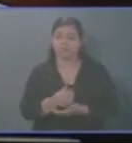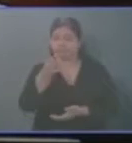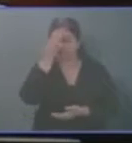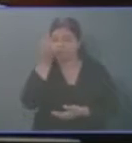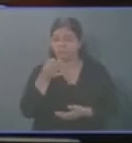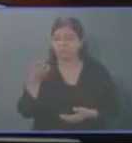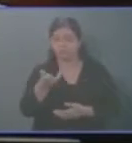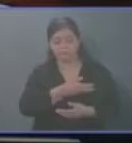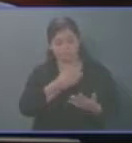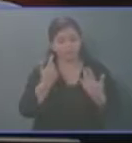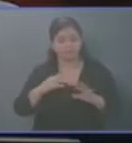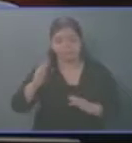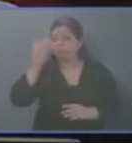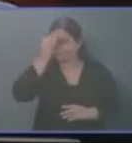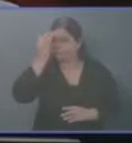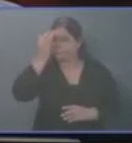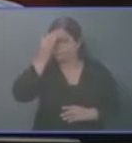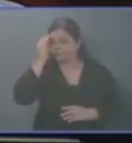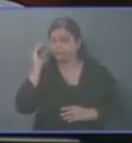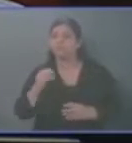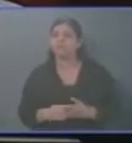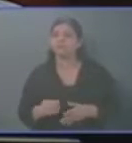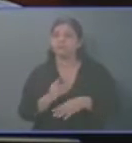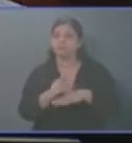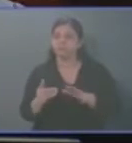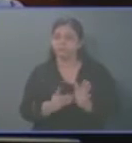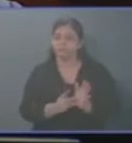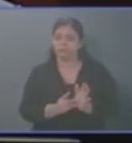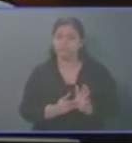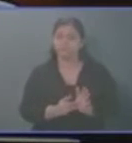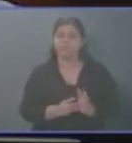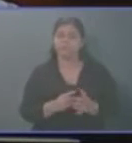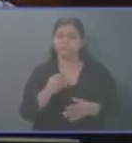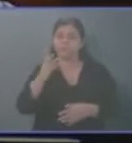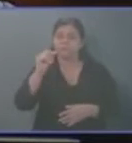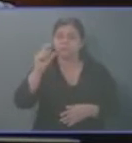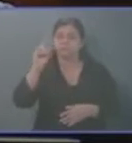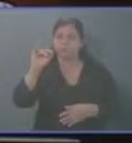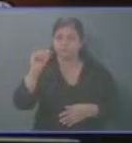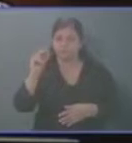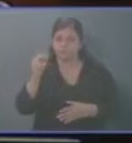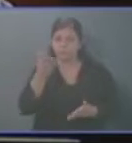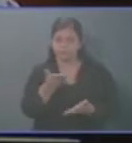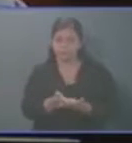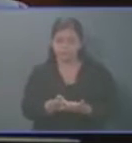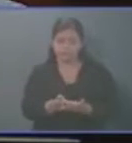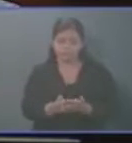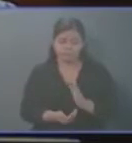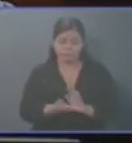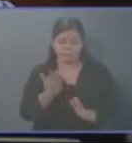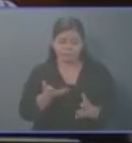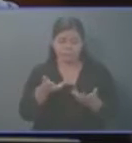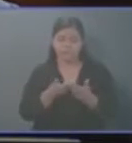todos los salvadoreños lo sabemos. El diputado Alegría hacía una propuesta de la comisión ad